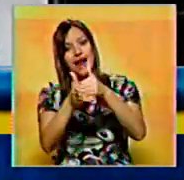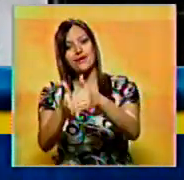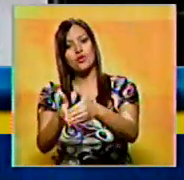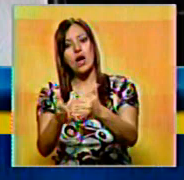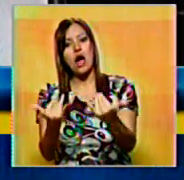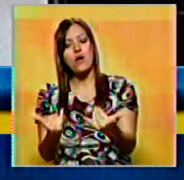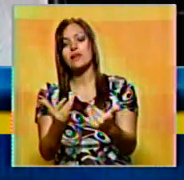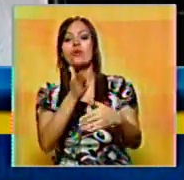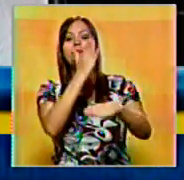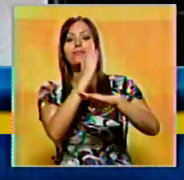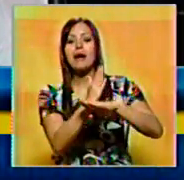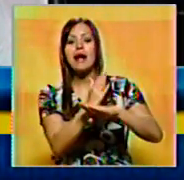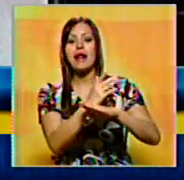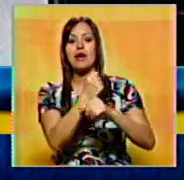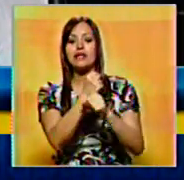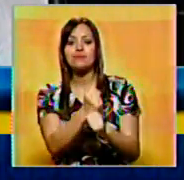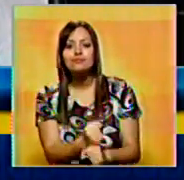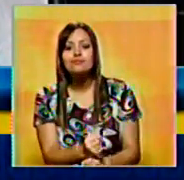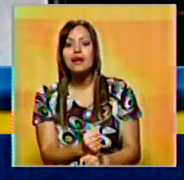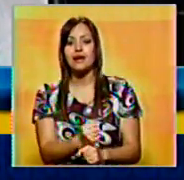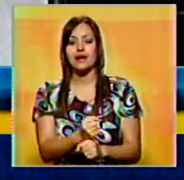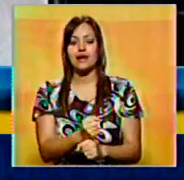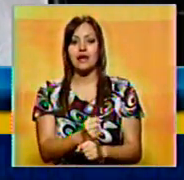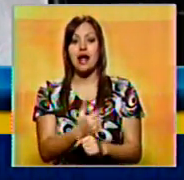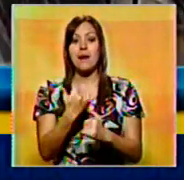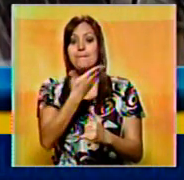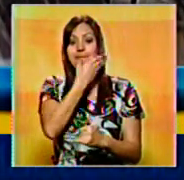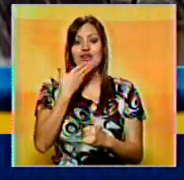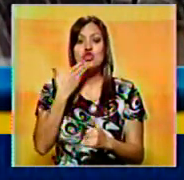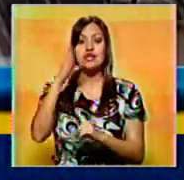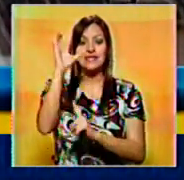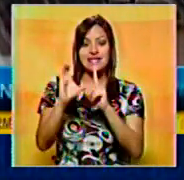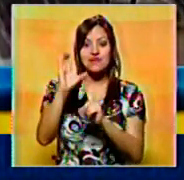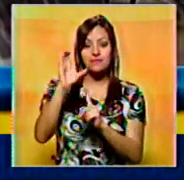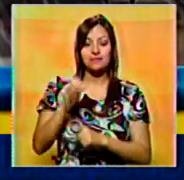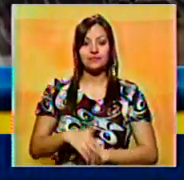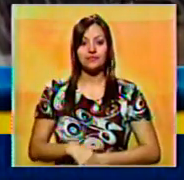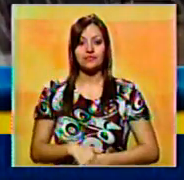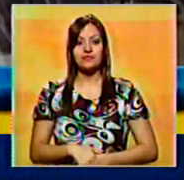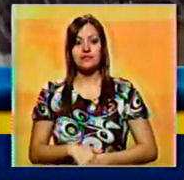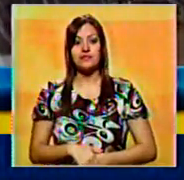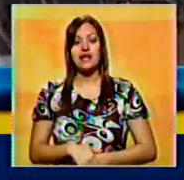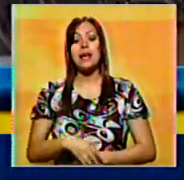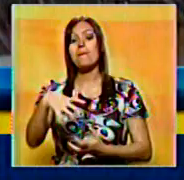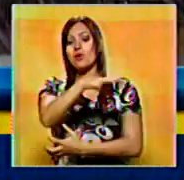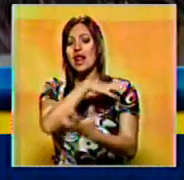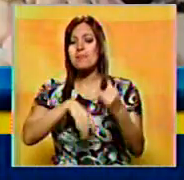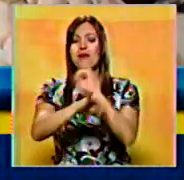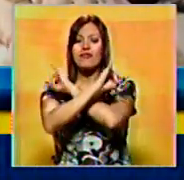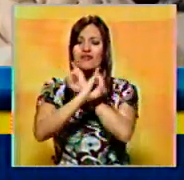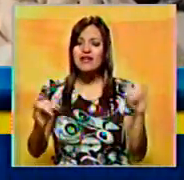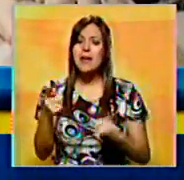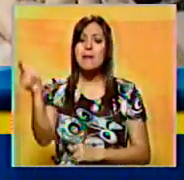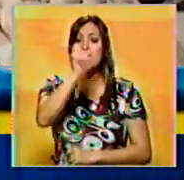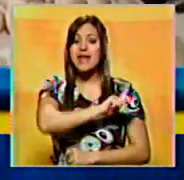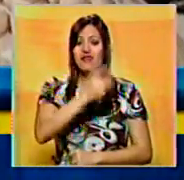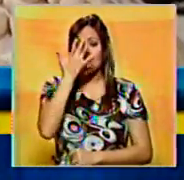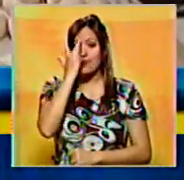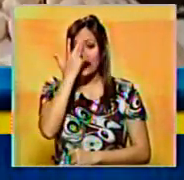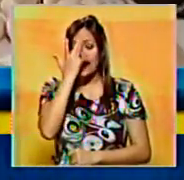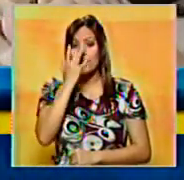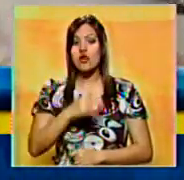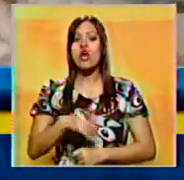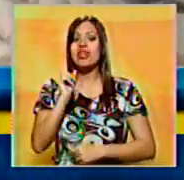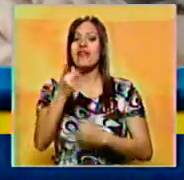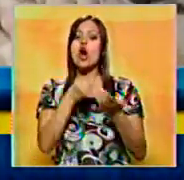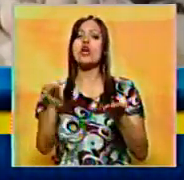agados en los puertos esperando que las condiciones mejoren estima que el problema se ese por completo en el mes de febrero Una vez que